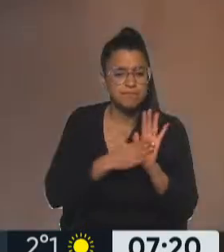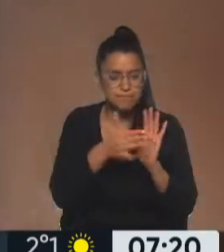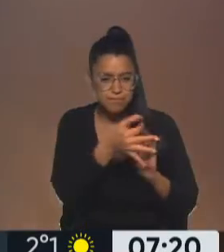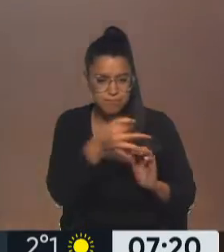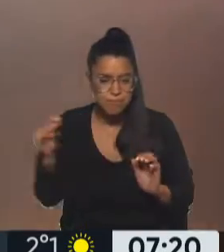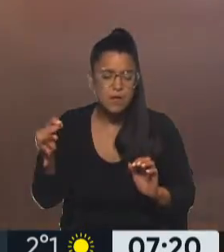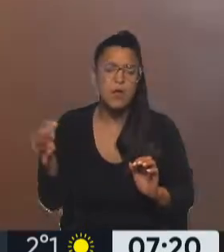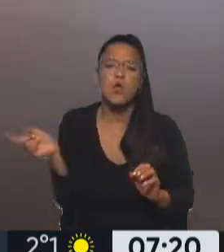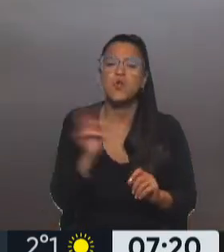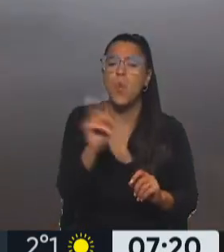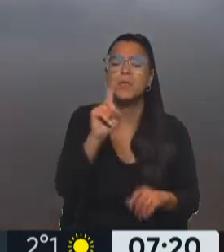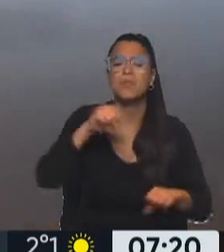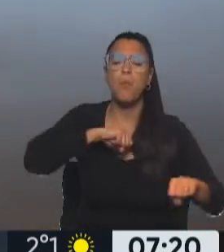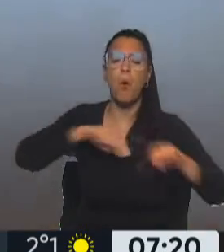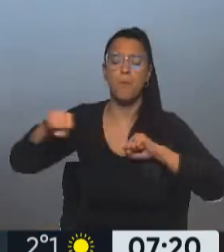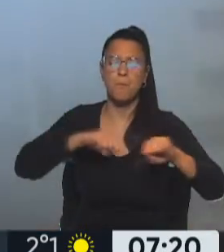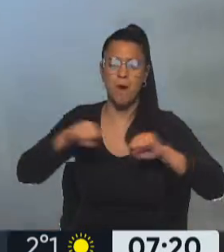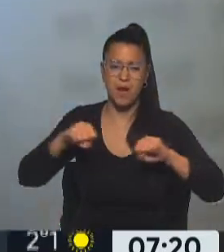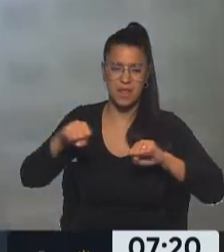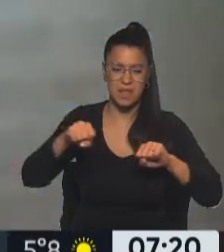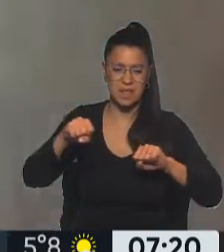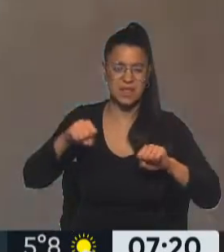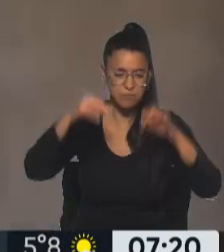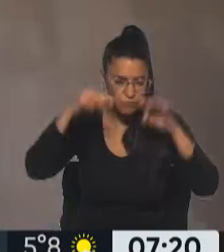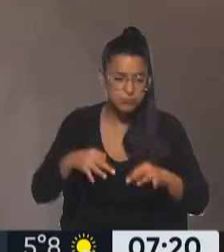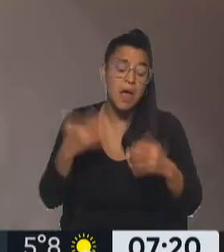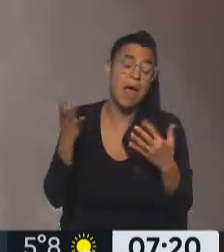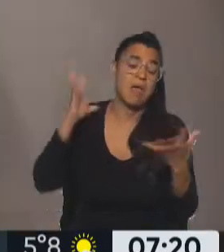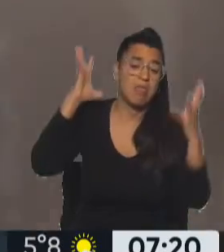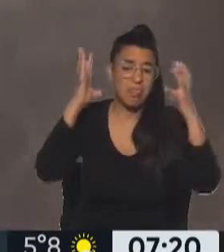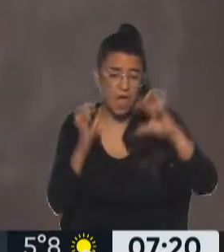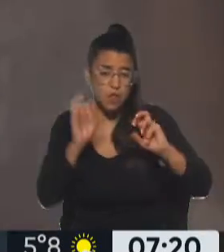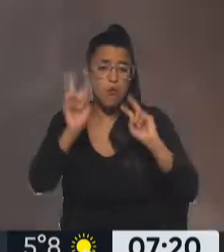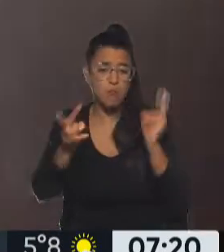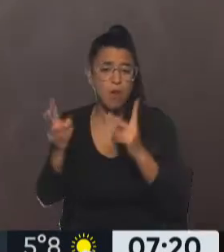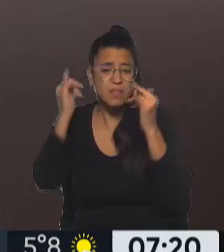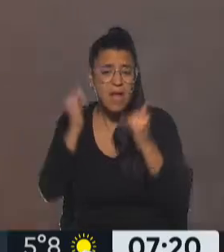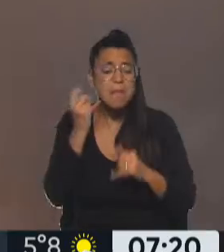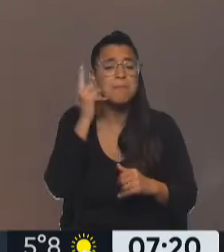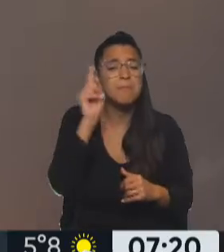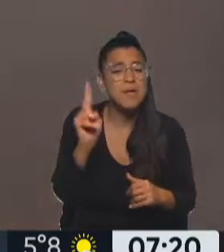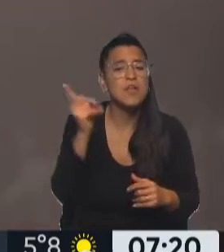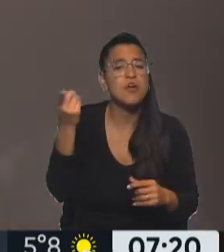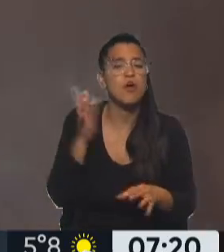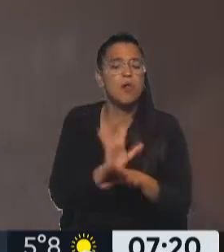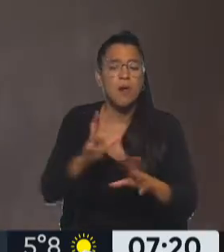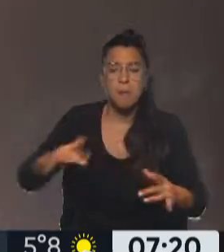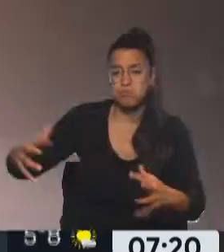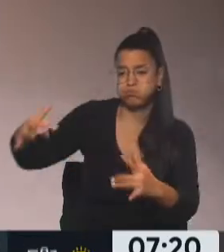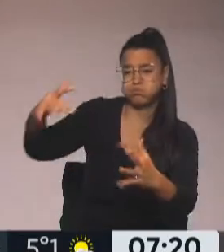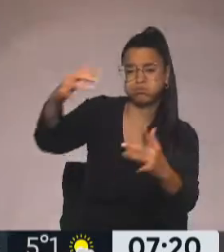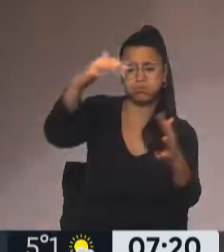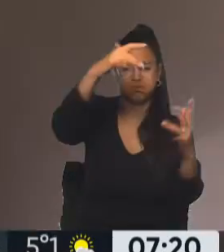que no se trata del bombardeo en sí, a pesar de que causó daños y muertes, sino era una cortina de humo